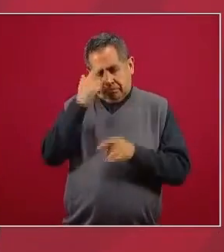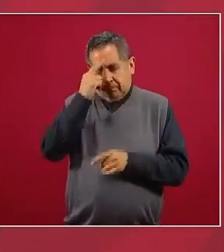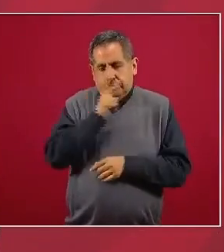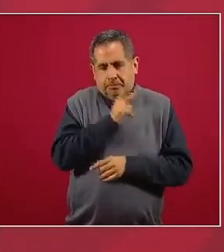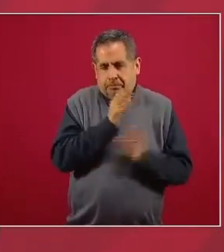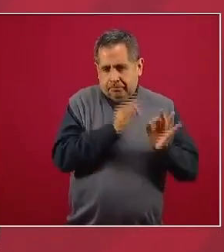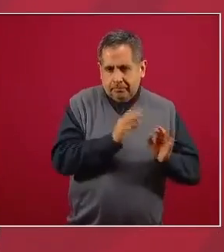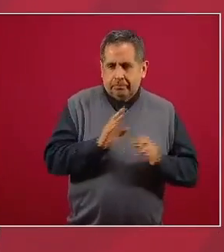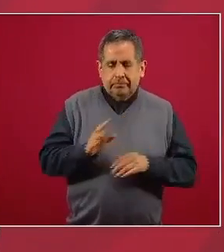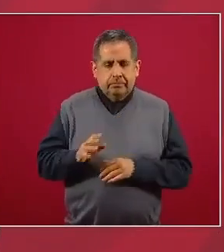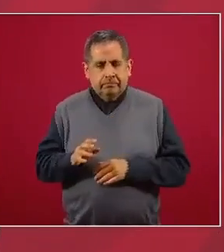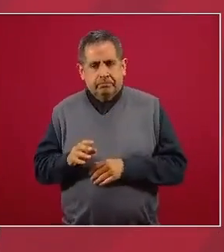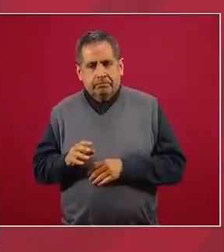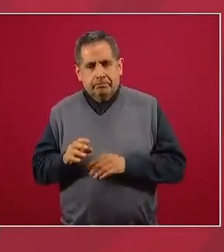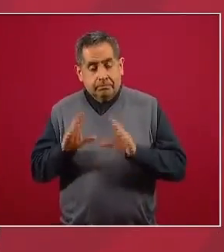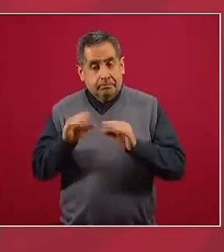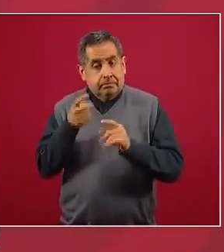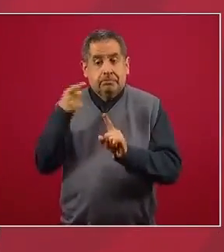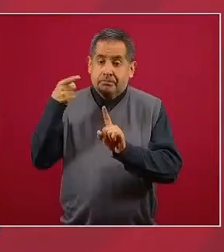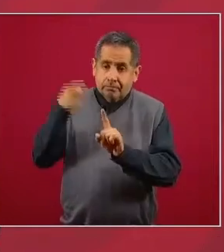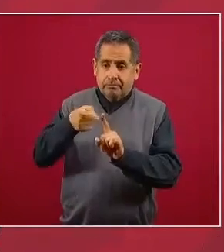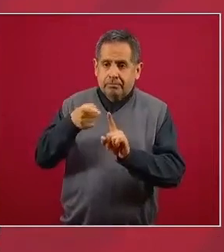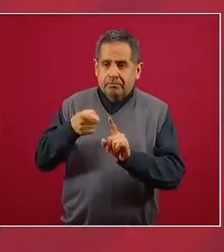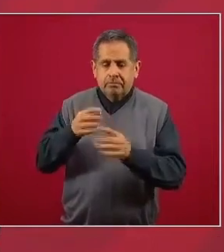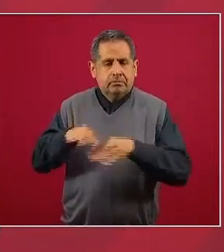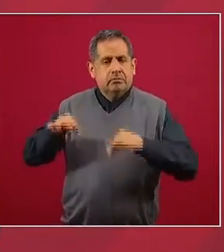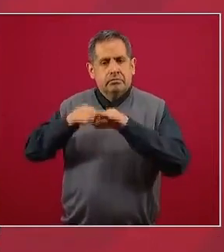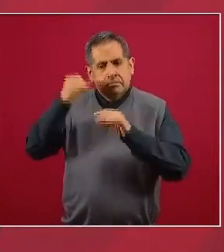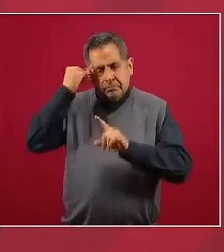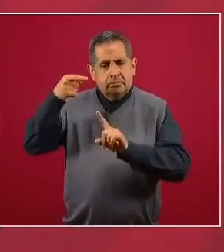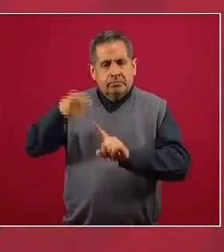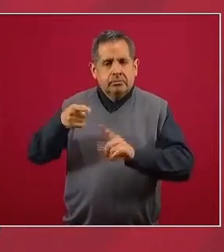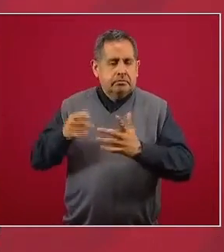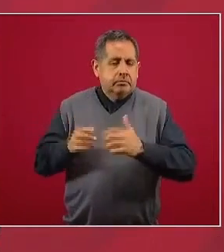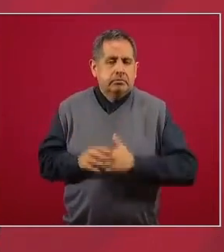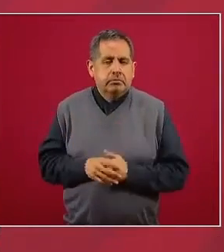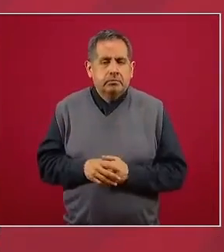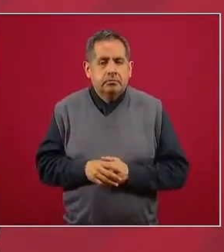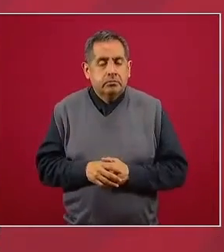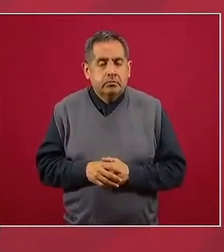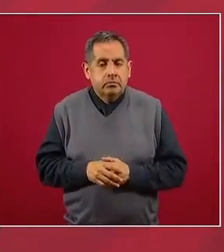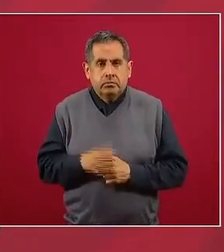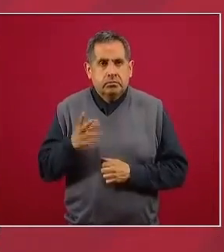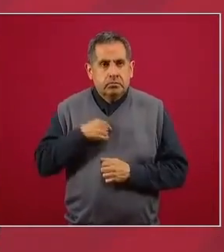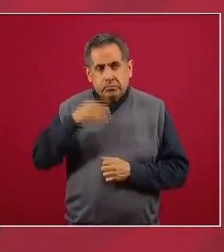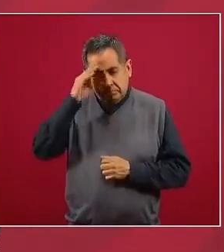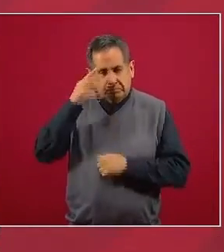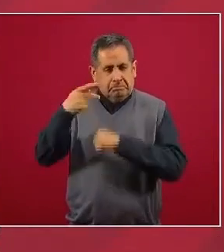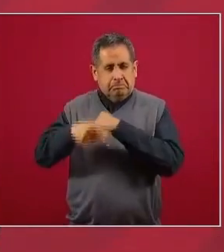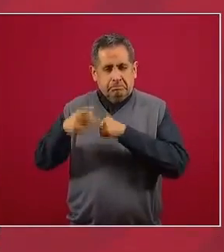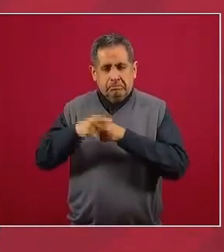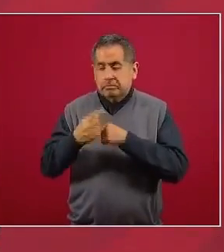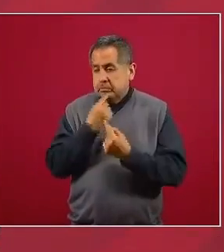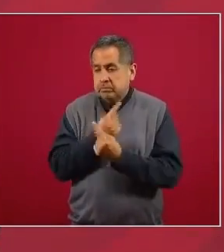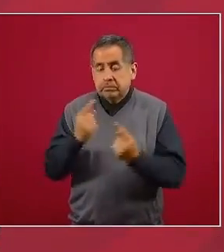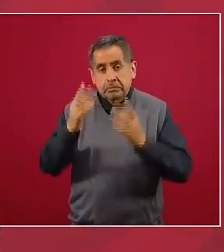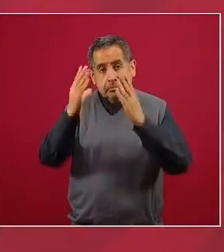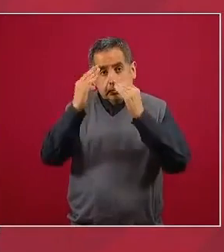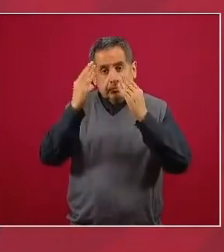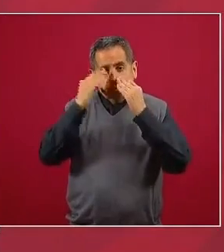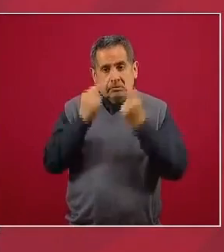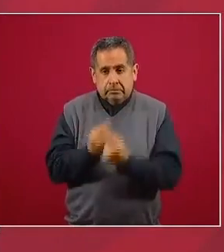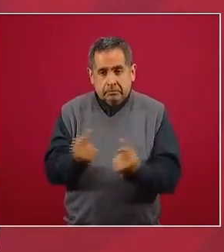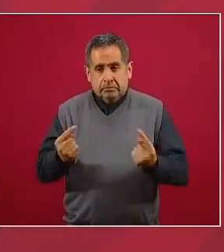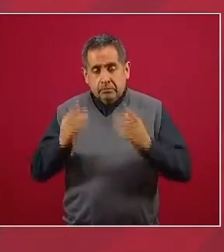las palabras exactas. Pero ese es el principio por el que se actúa. No vemos un peligro en que las